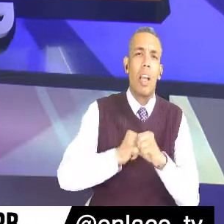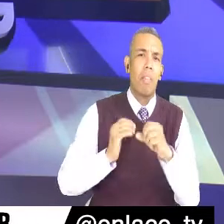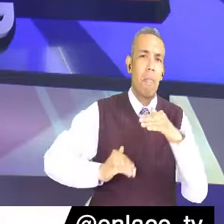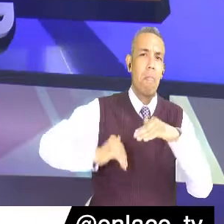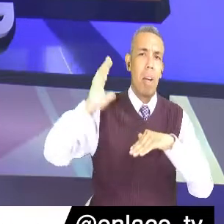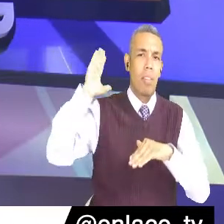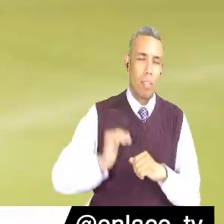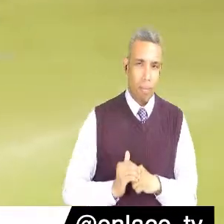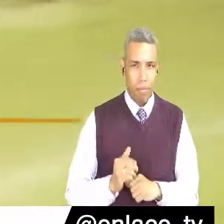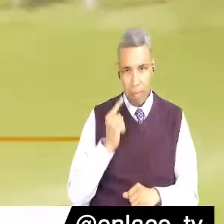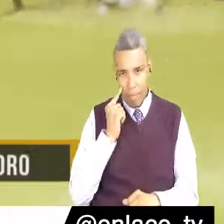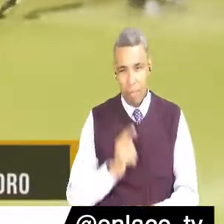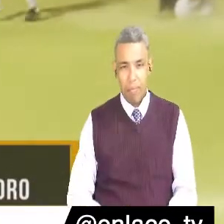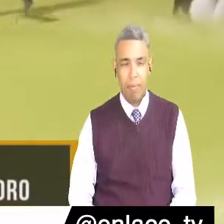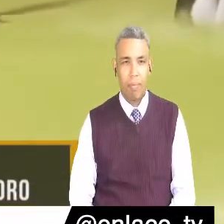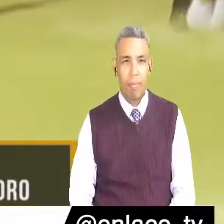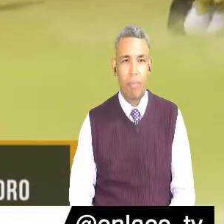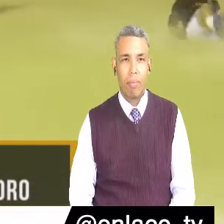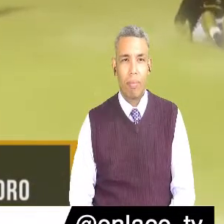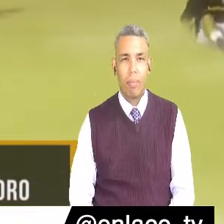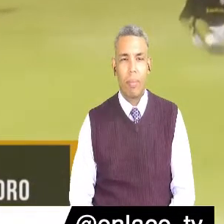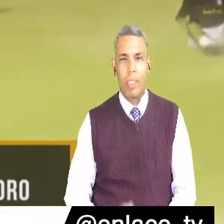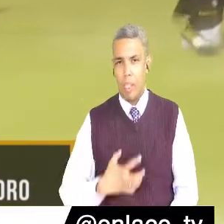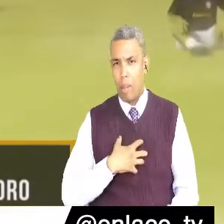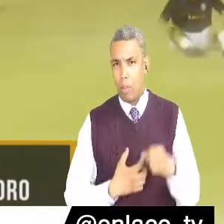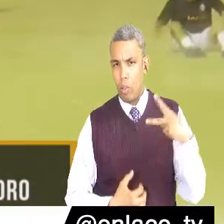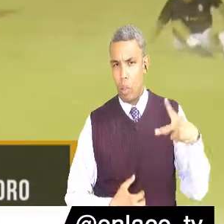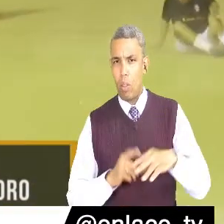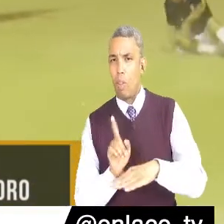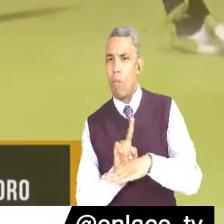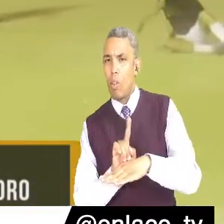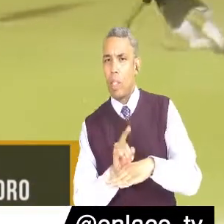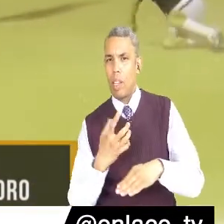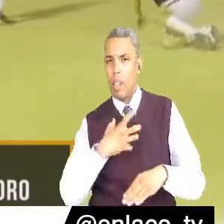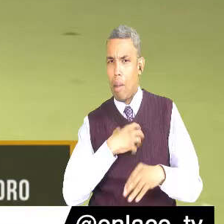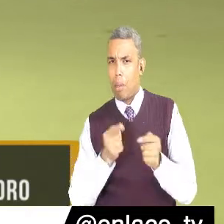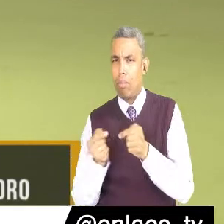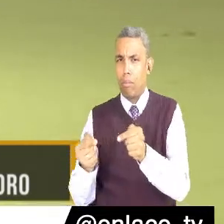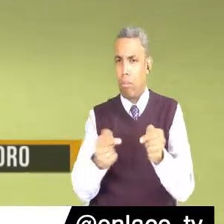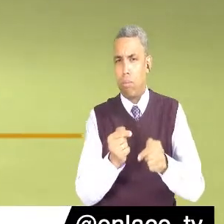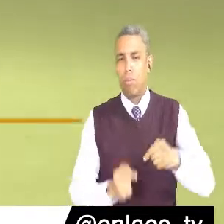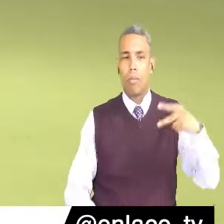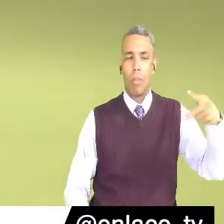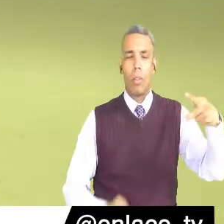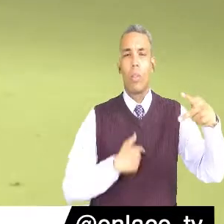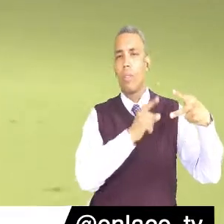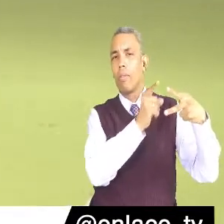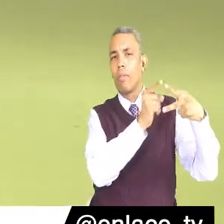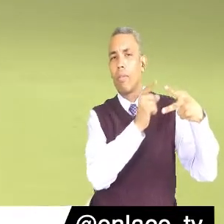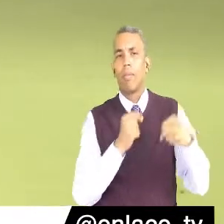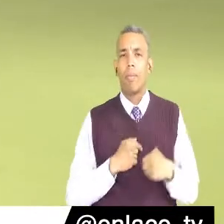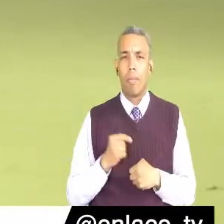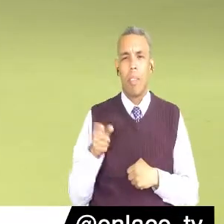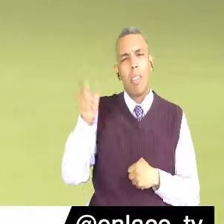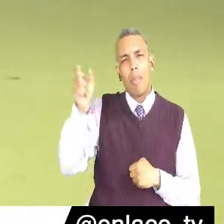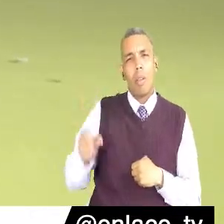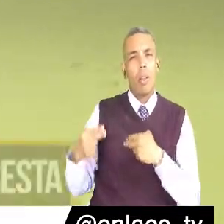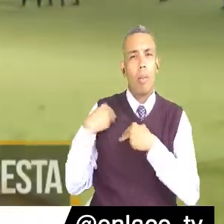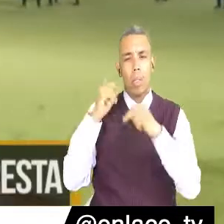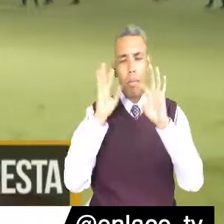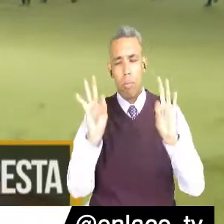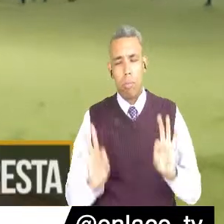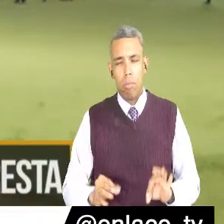deportivo. Dos son los torneos que se cumplen en la cancha de fútbol del barrio La Floresta. Sobre el primero de ellos se ha referido el organizador de los mismos. Al